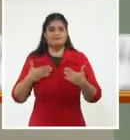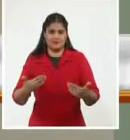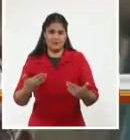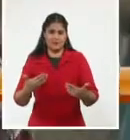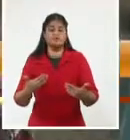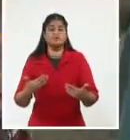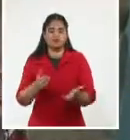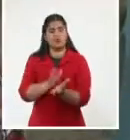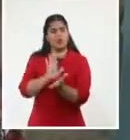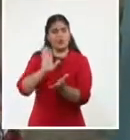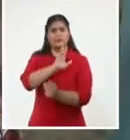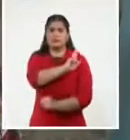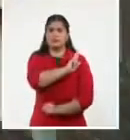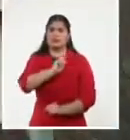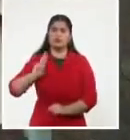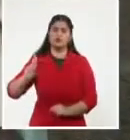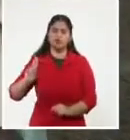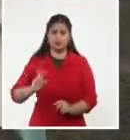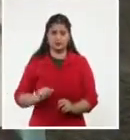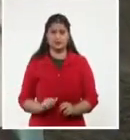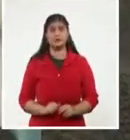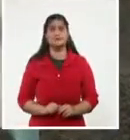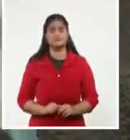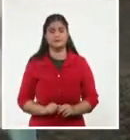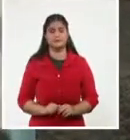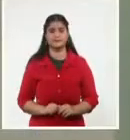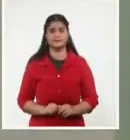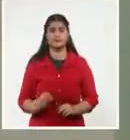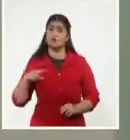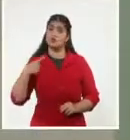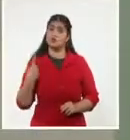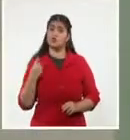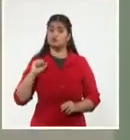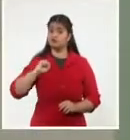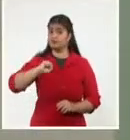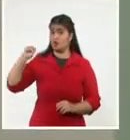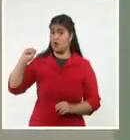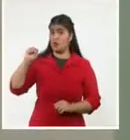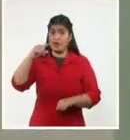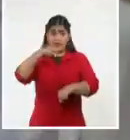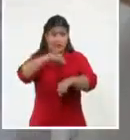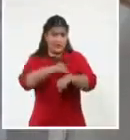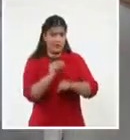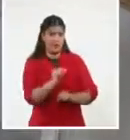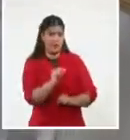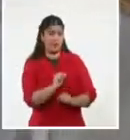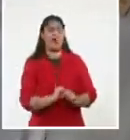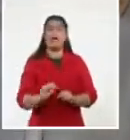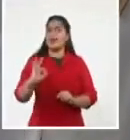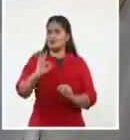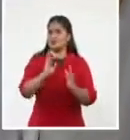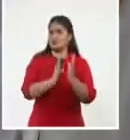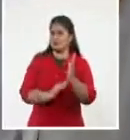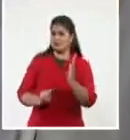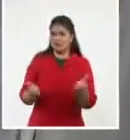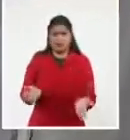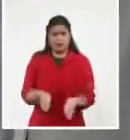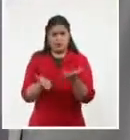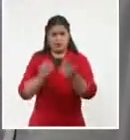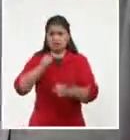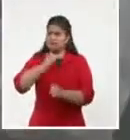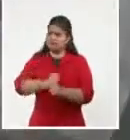de ingresos en este año. Y lo logramos en apenas 8 meses. En tanto, 10 trabajadores